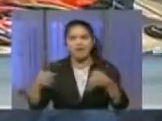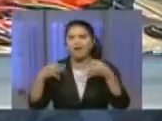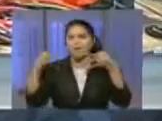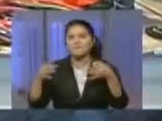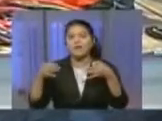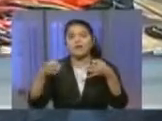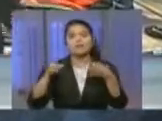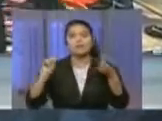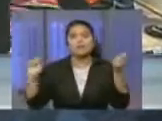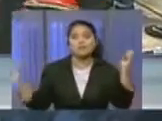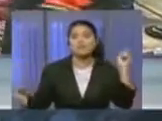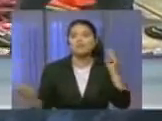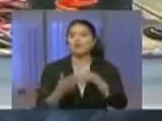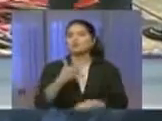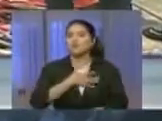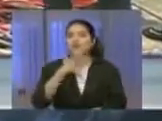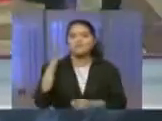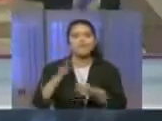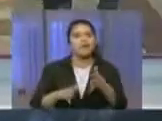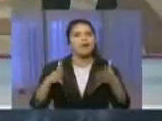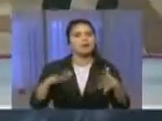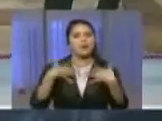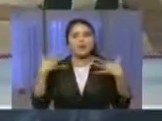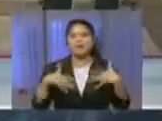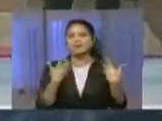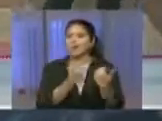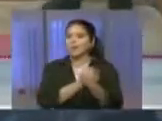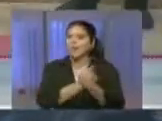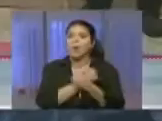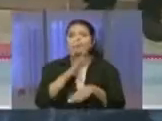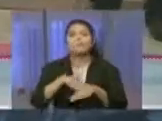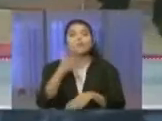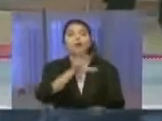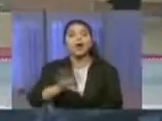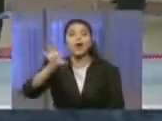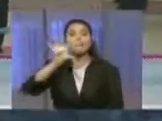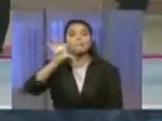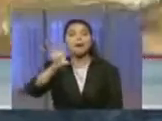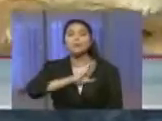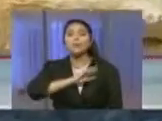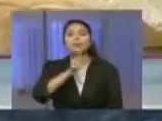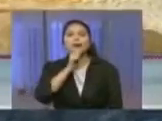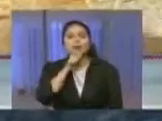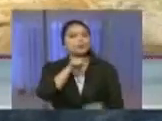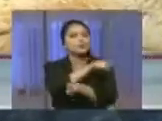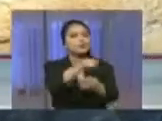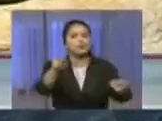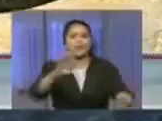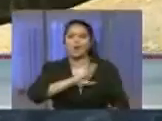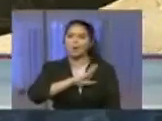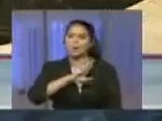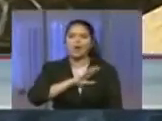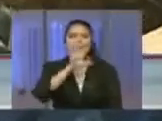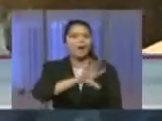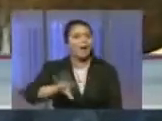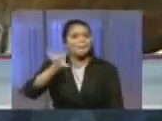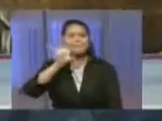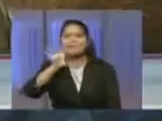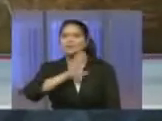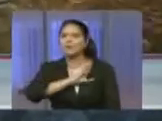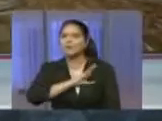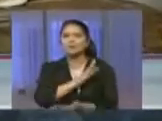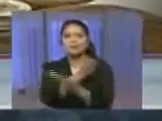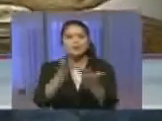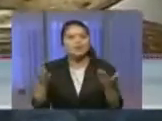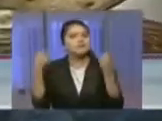renovando su fe su alegría su ánimo porque la patria les pertenece a ustedes la patria les pertenece a ustedes se las